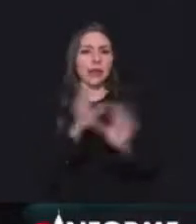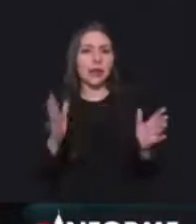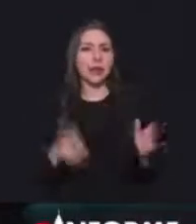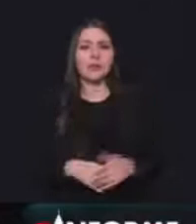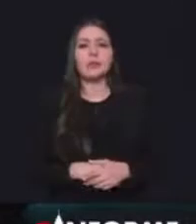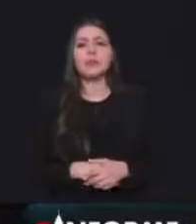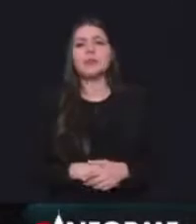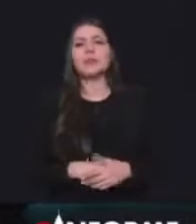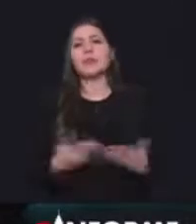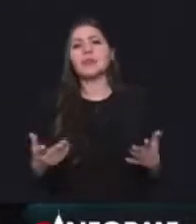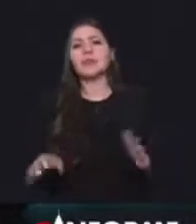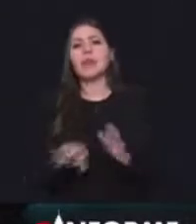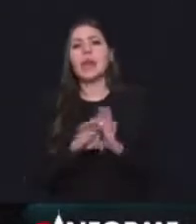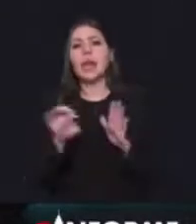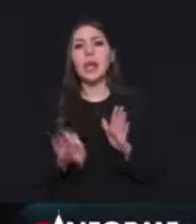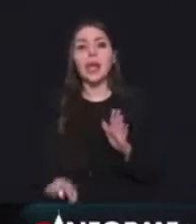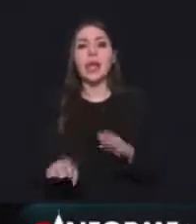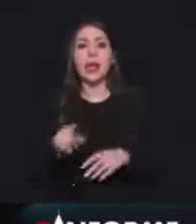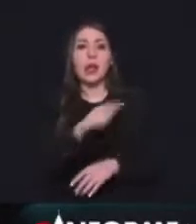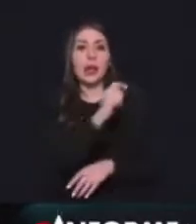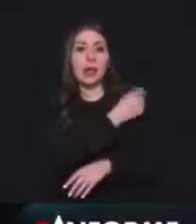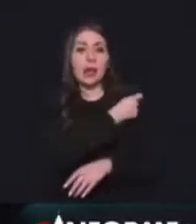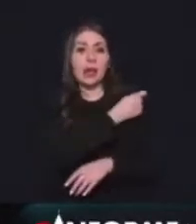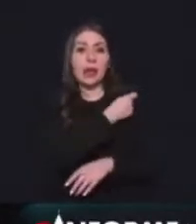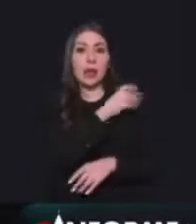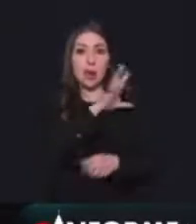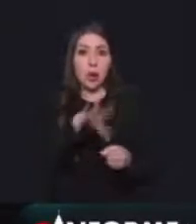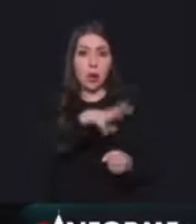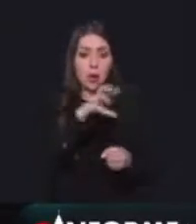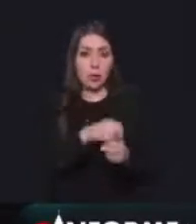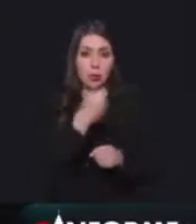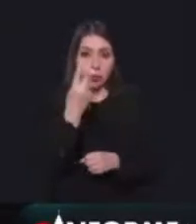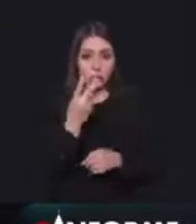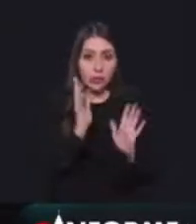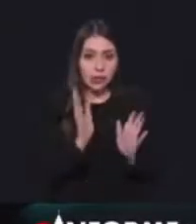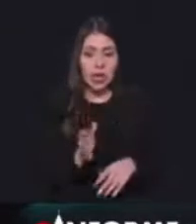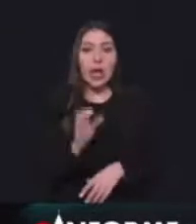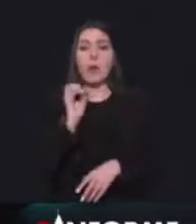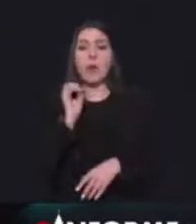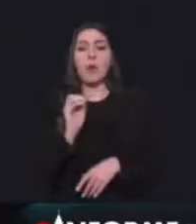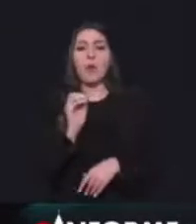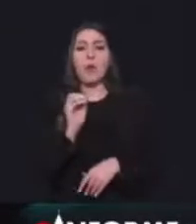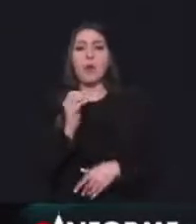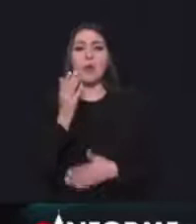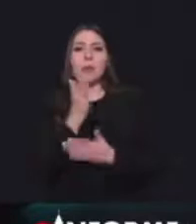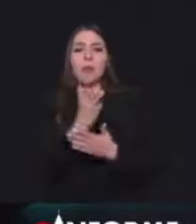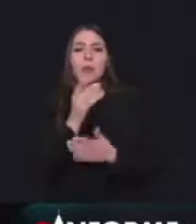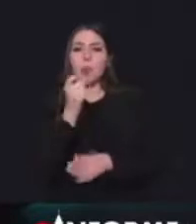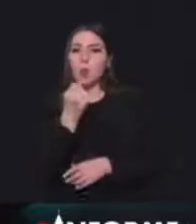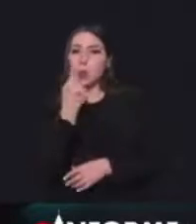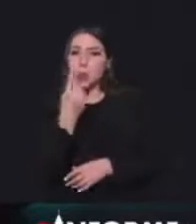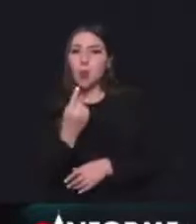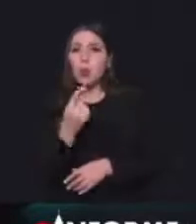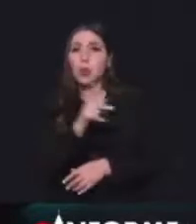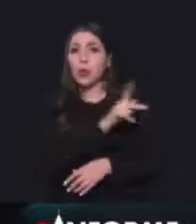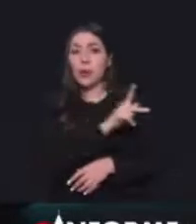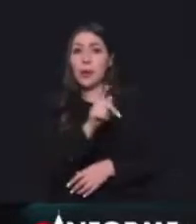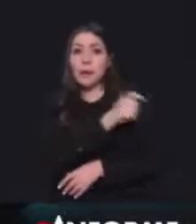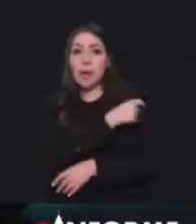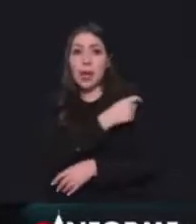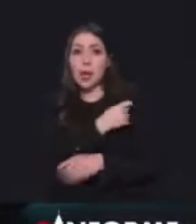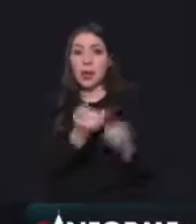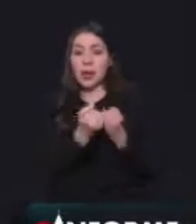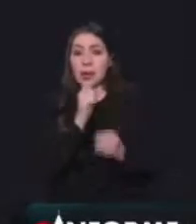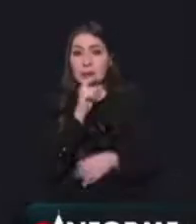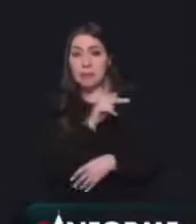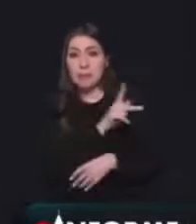esquemas incompletos o si ya tenían el esquema completo, si todos fueron la misma vacuna o diferentes, si tenían